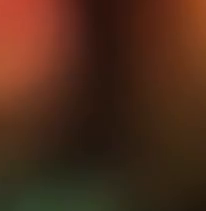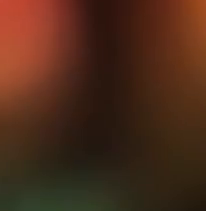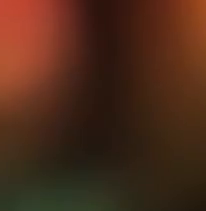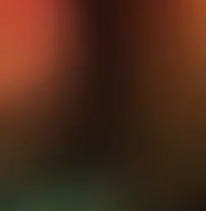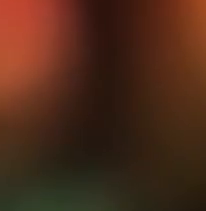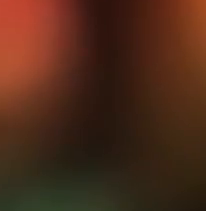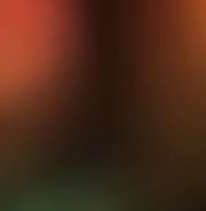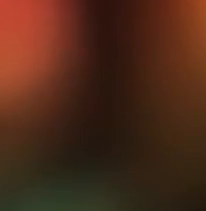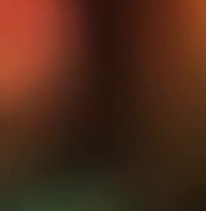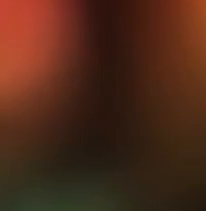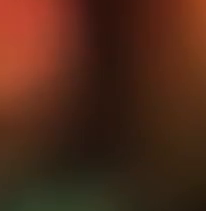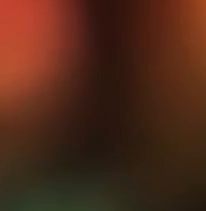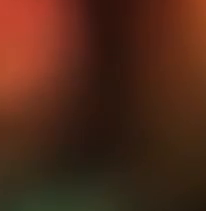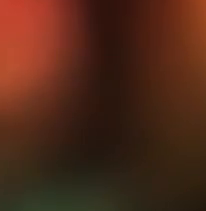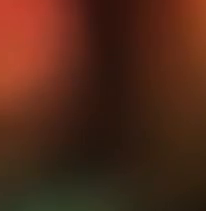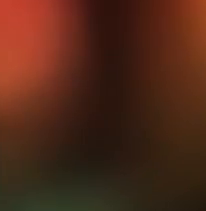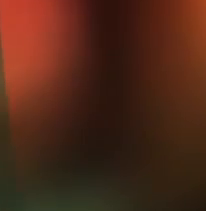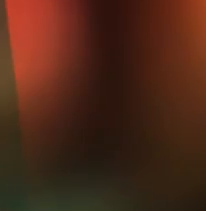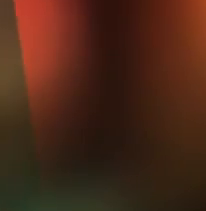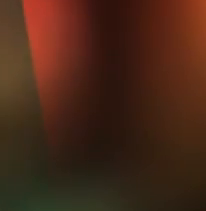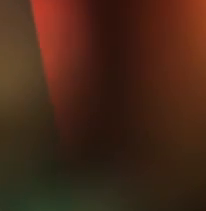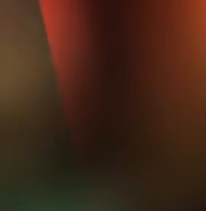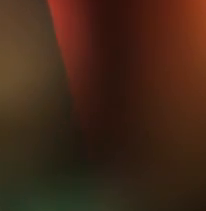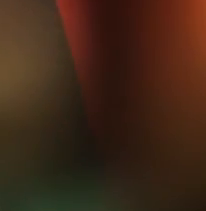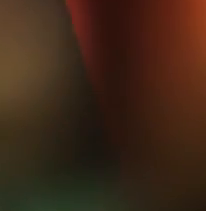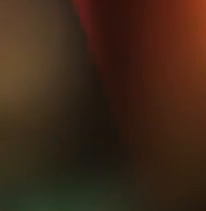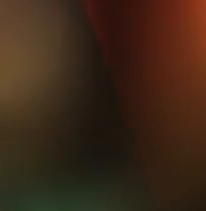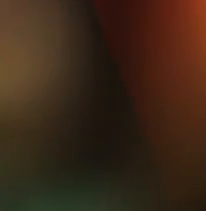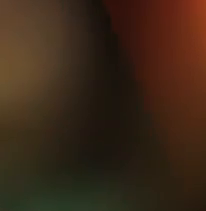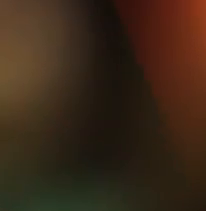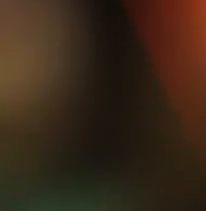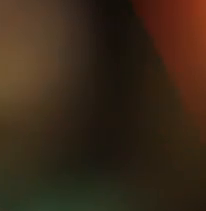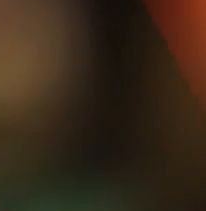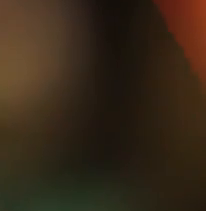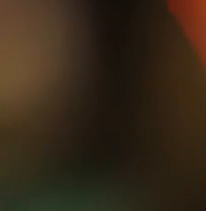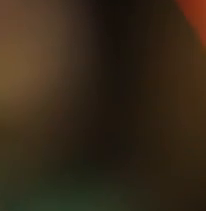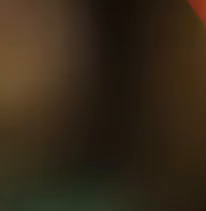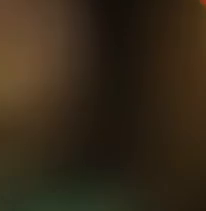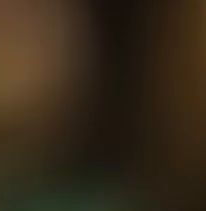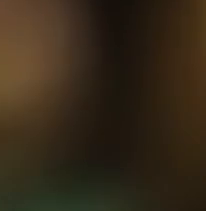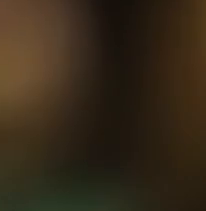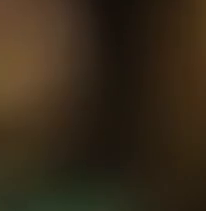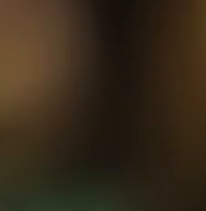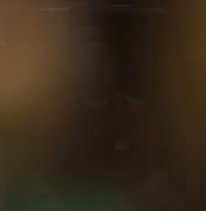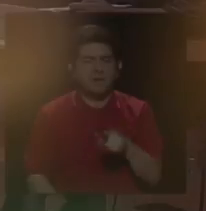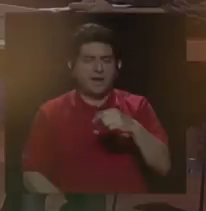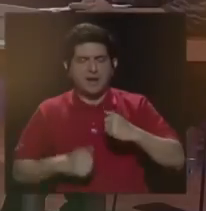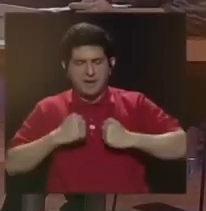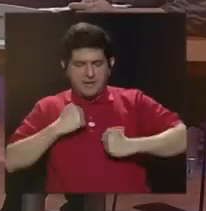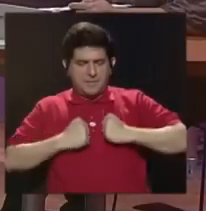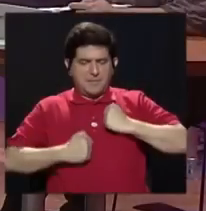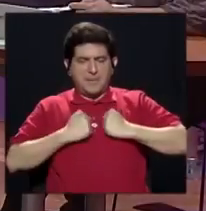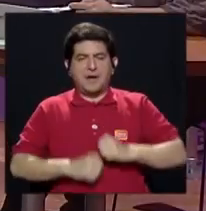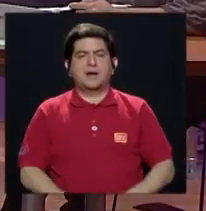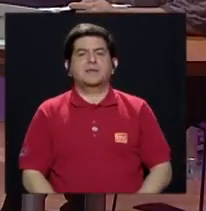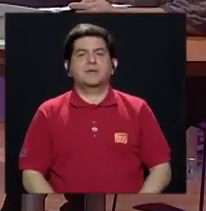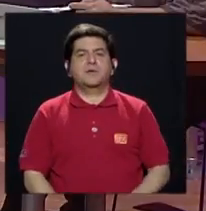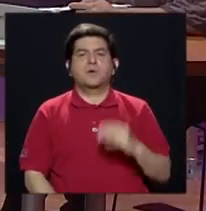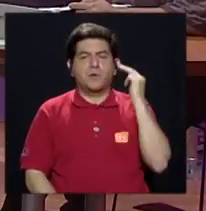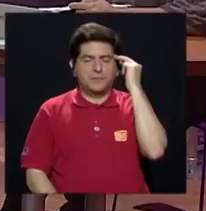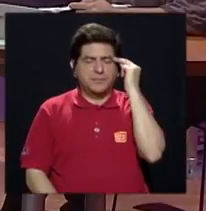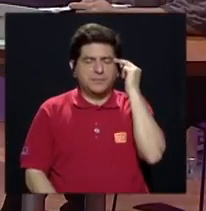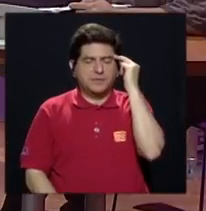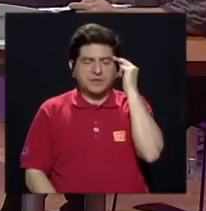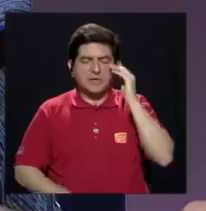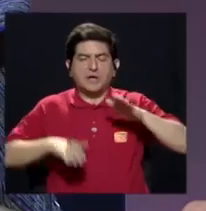compartió mi compañera verdad desde todas las formas ancestrales de baños la meditación el